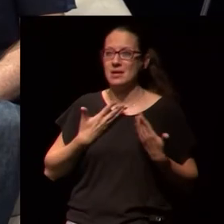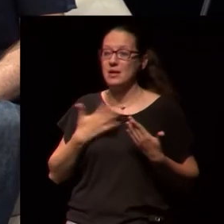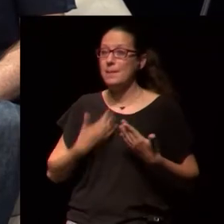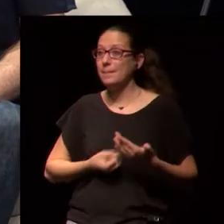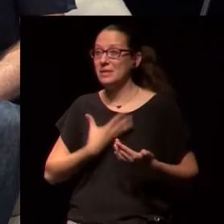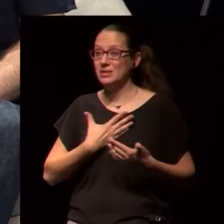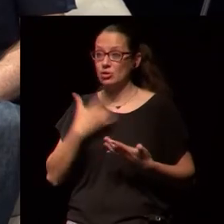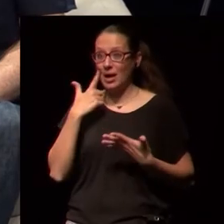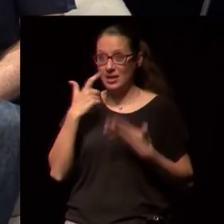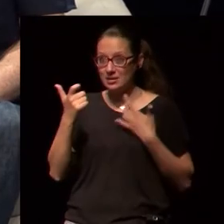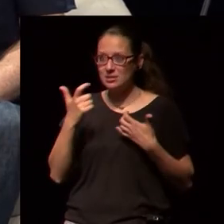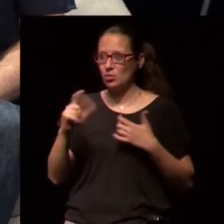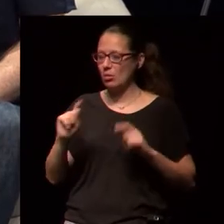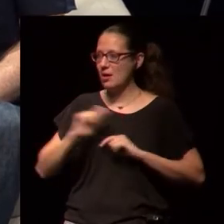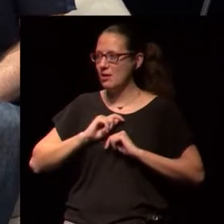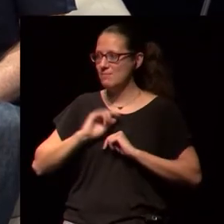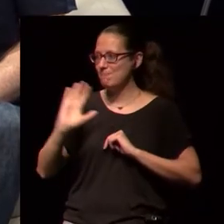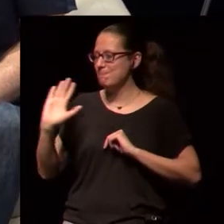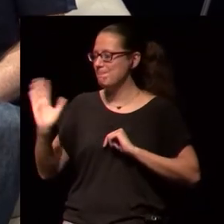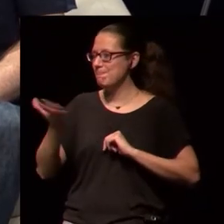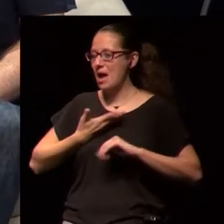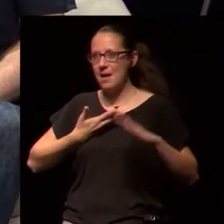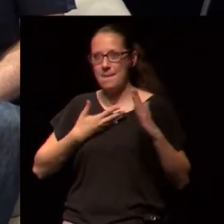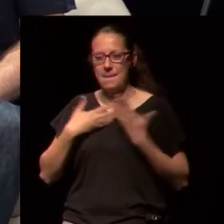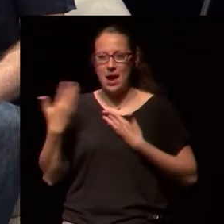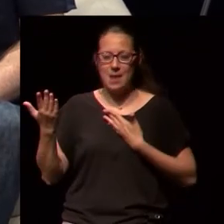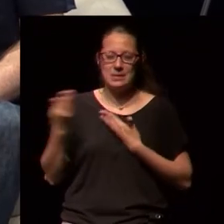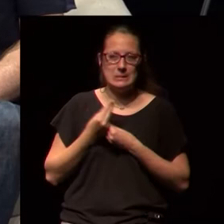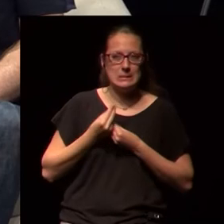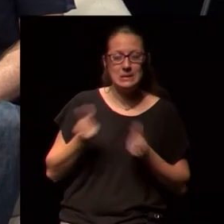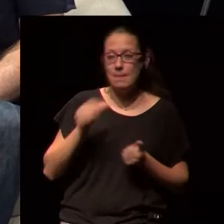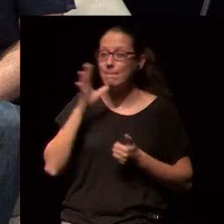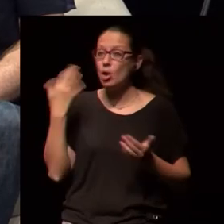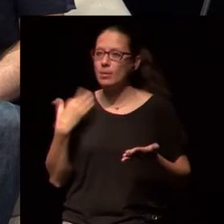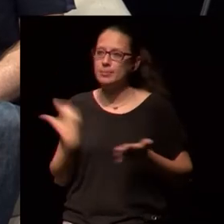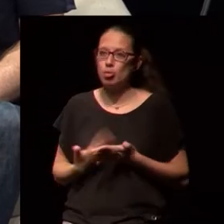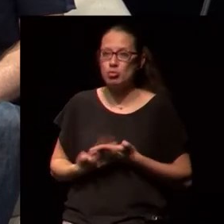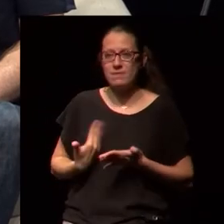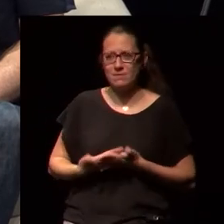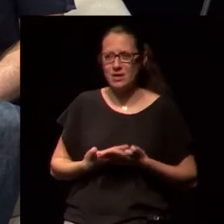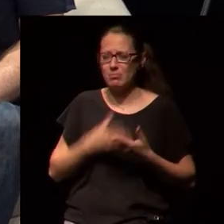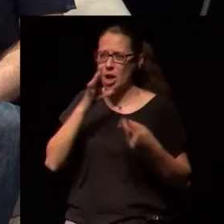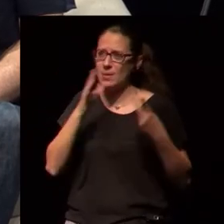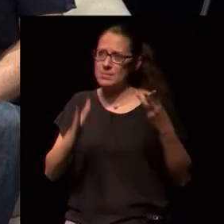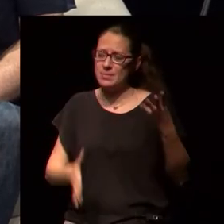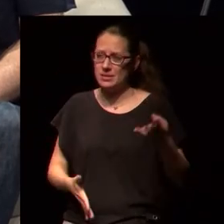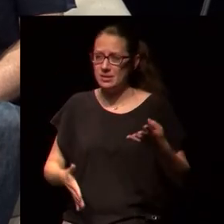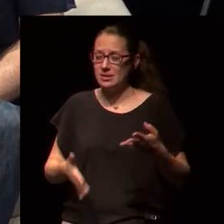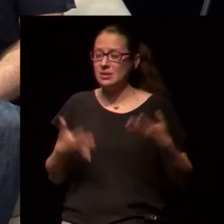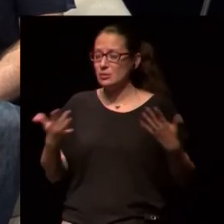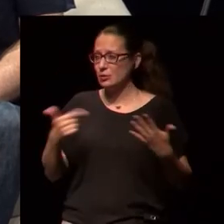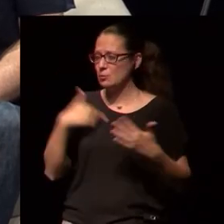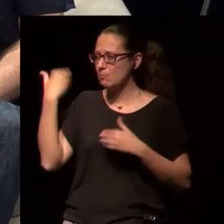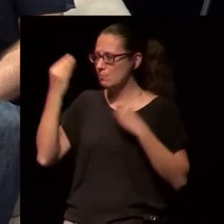artística se nos está machacando porque tenemos que rendir cuentas. Y me